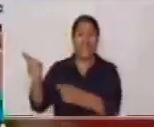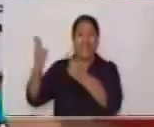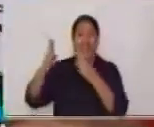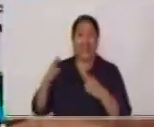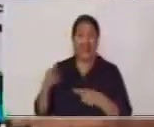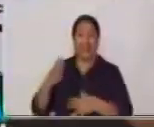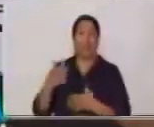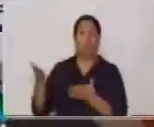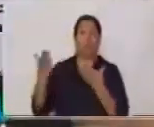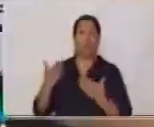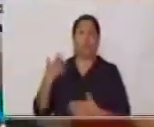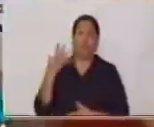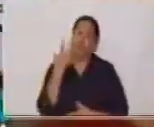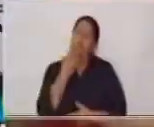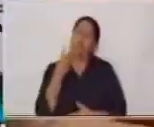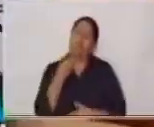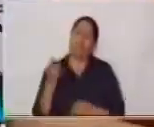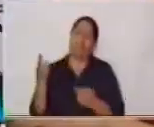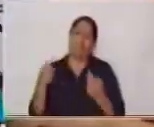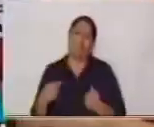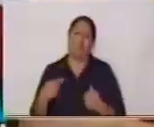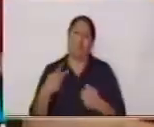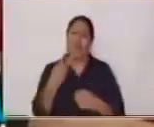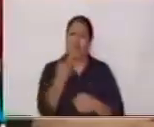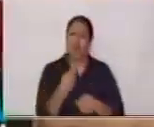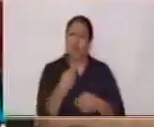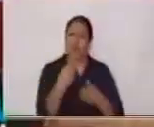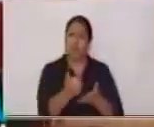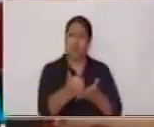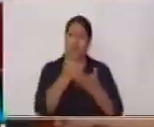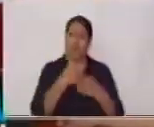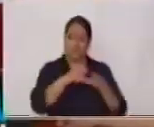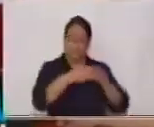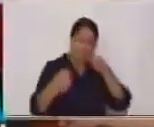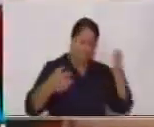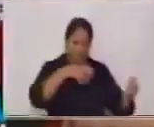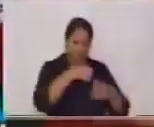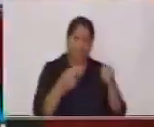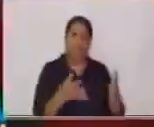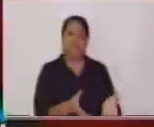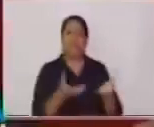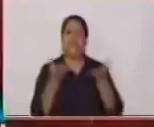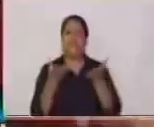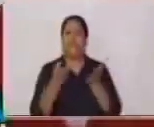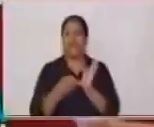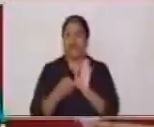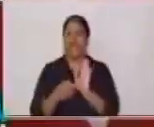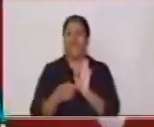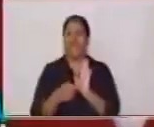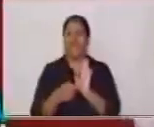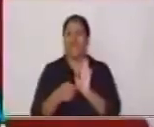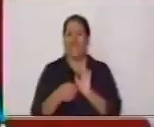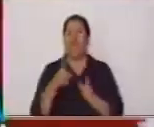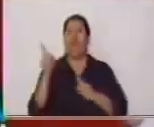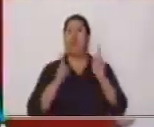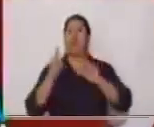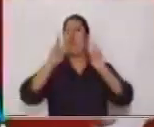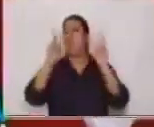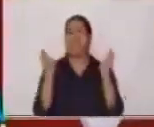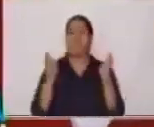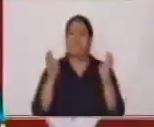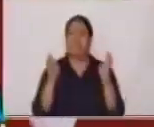y que me ayudaras y entre ambas lo destapáramos. ¿Cuál es mi tema? En este caso era el